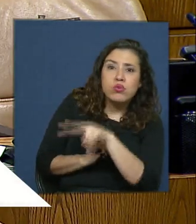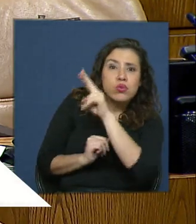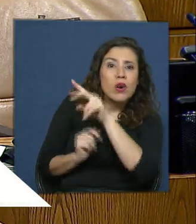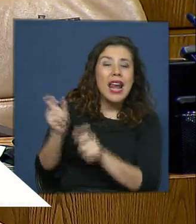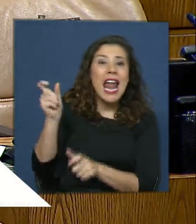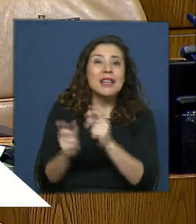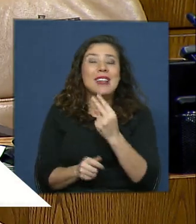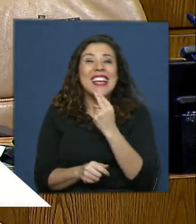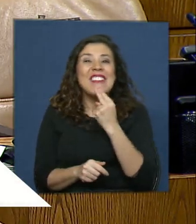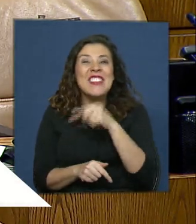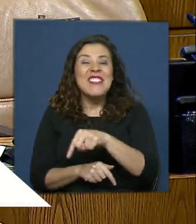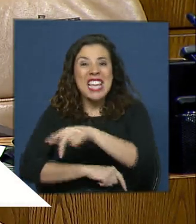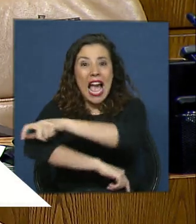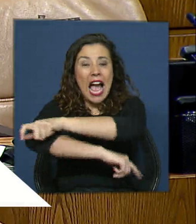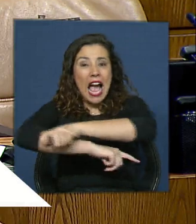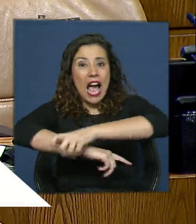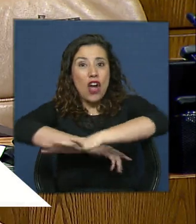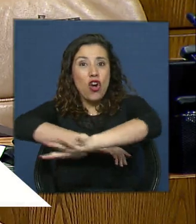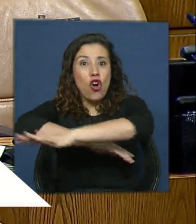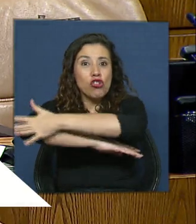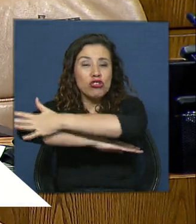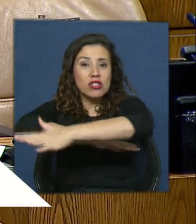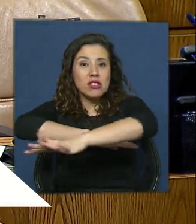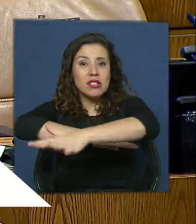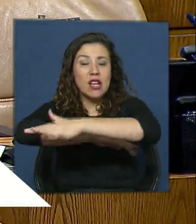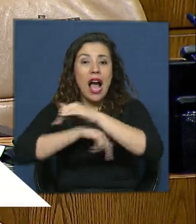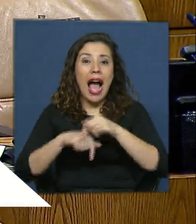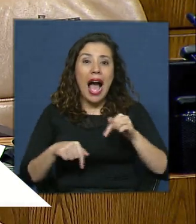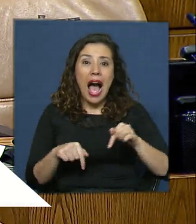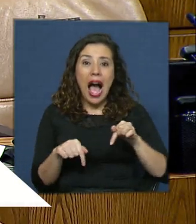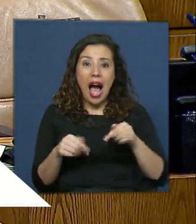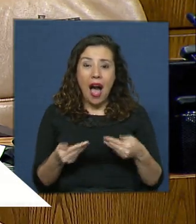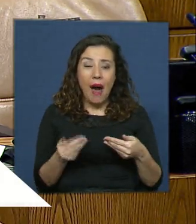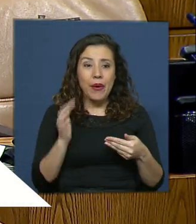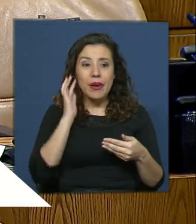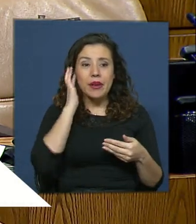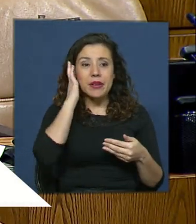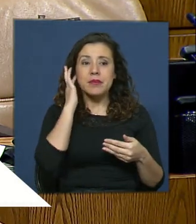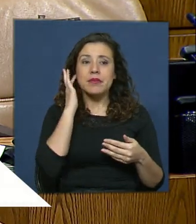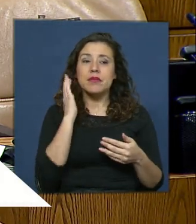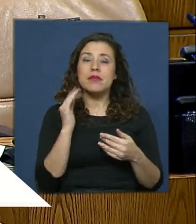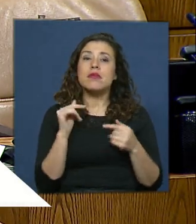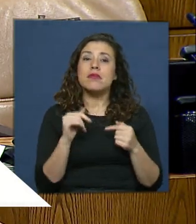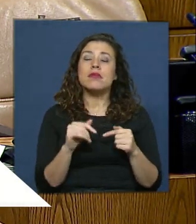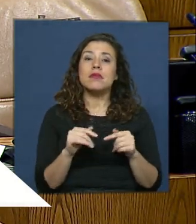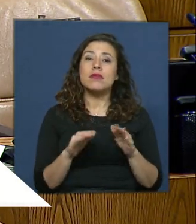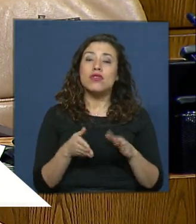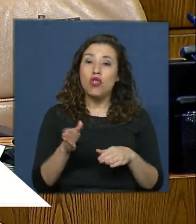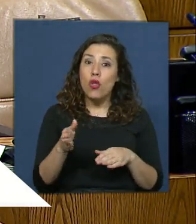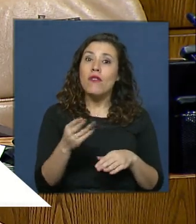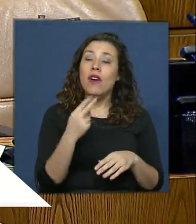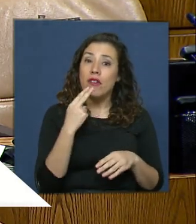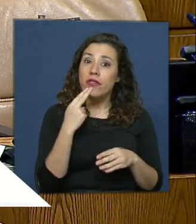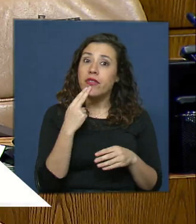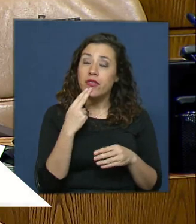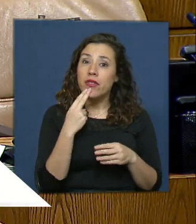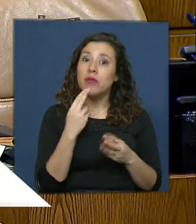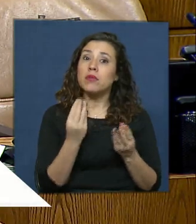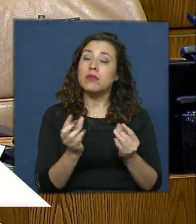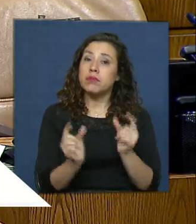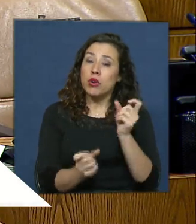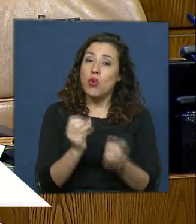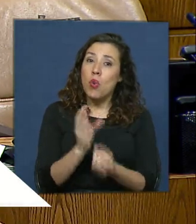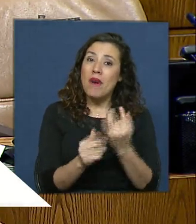quienes habitaron las costas de nuestro país, hoy día hay una supervivencia de nuevas generaciones,